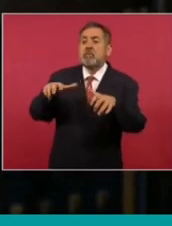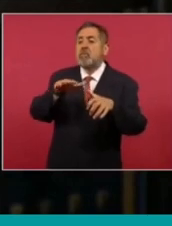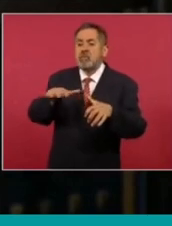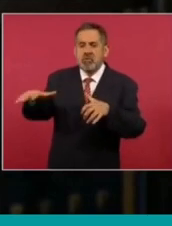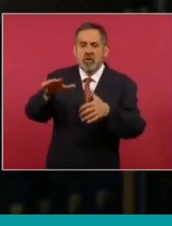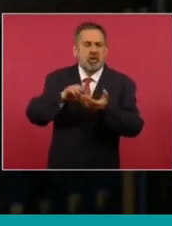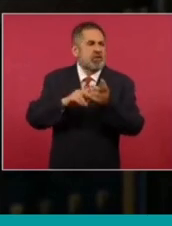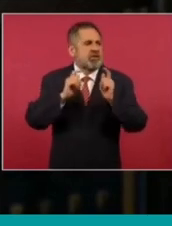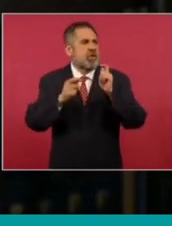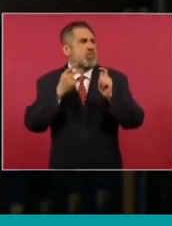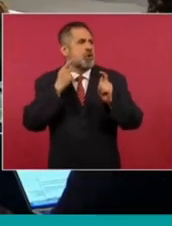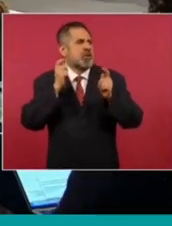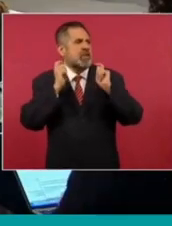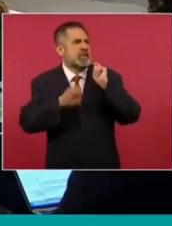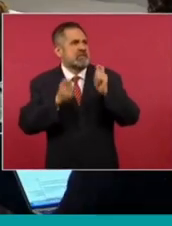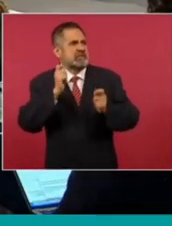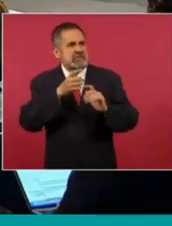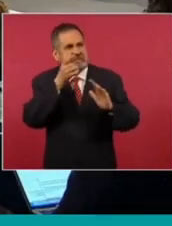del mundo.